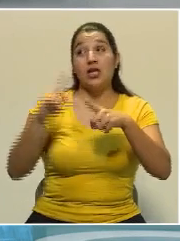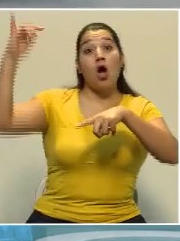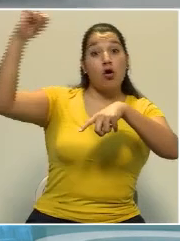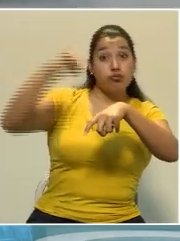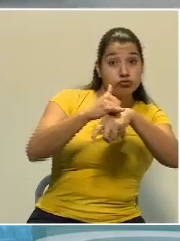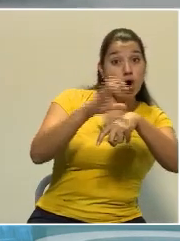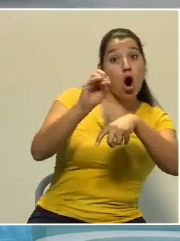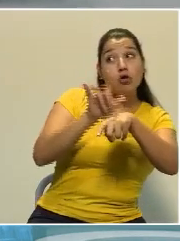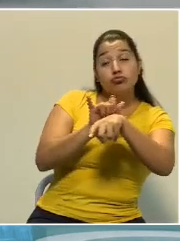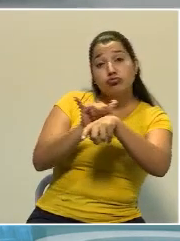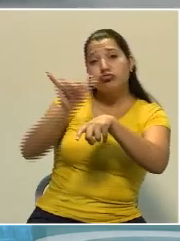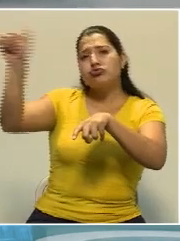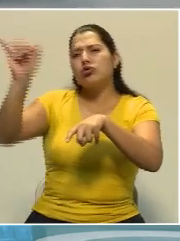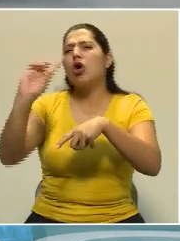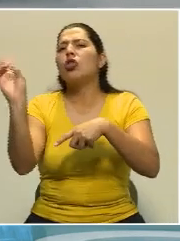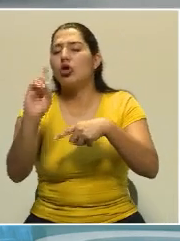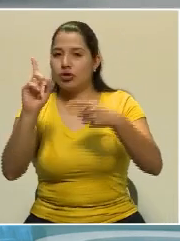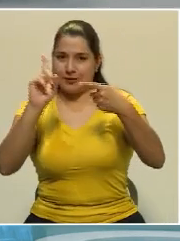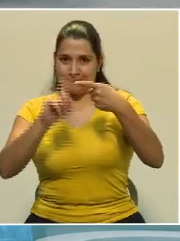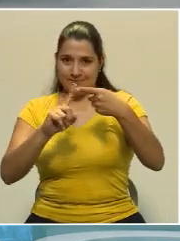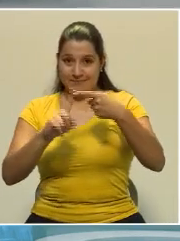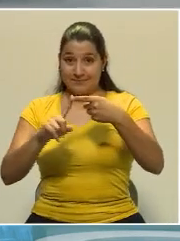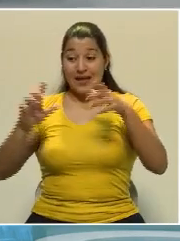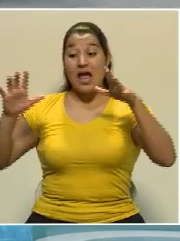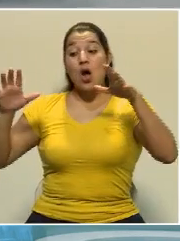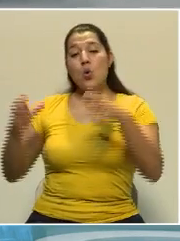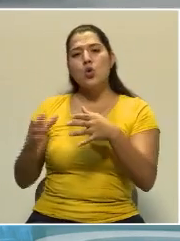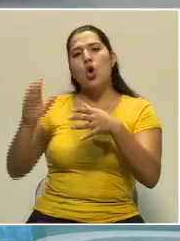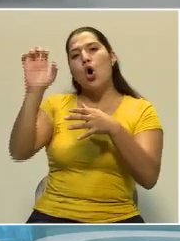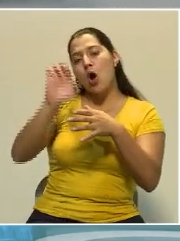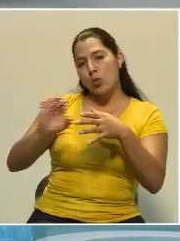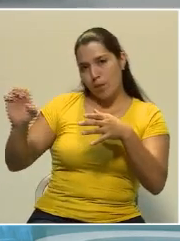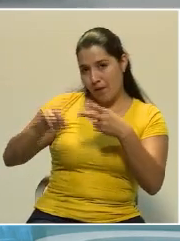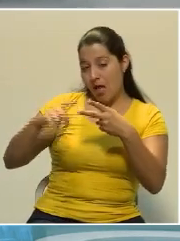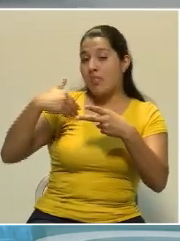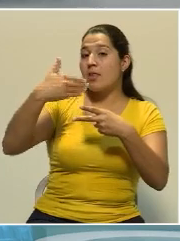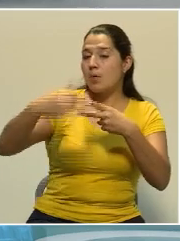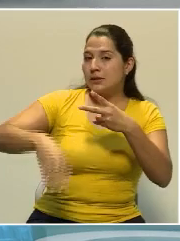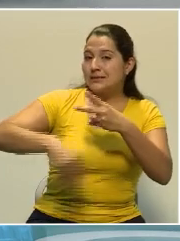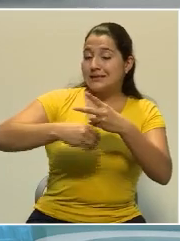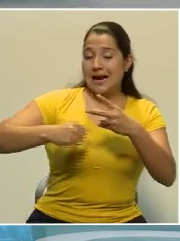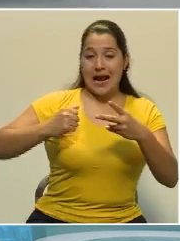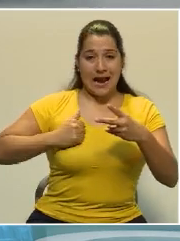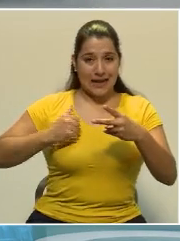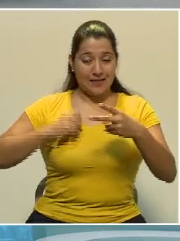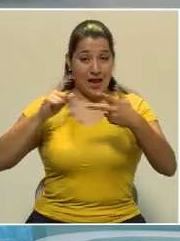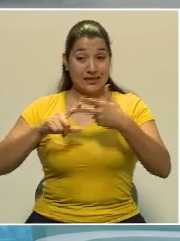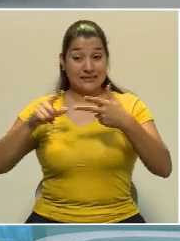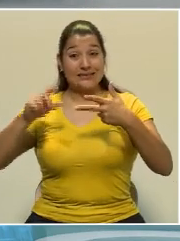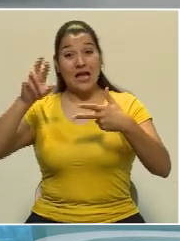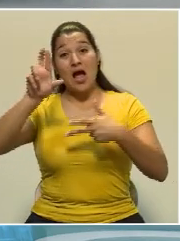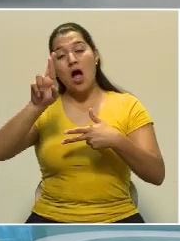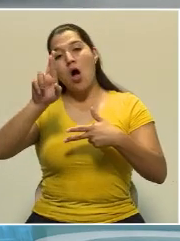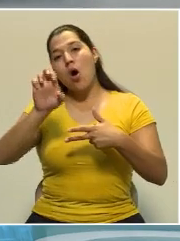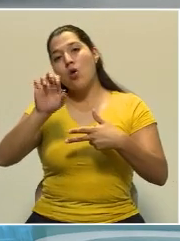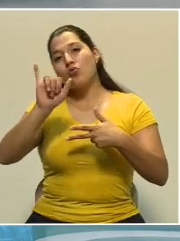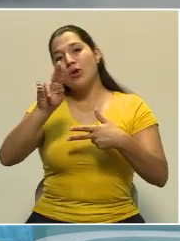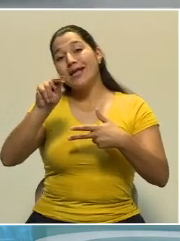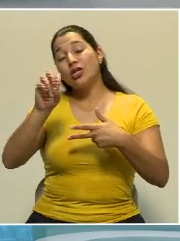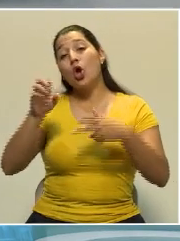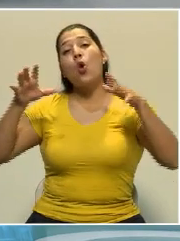Europea y escalonadamente se irán habilitando vuelos de Canadá y el Reino Unido. Los vuelos desde